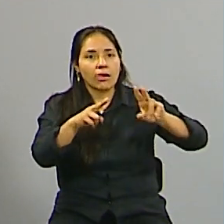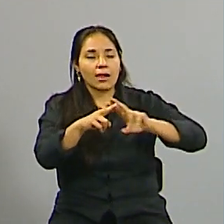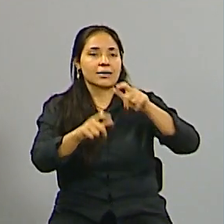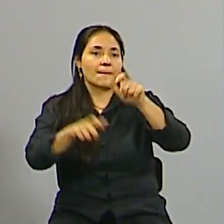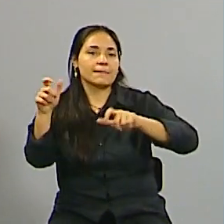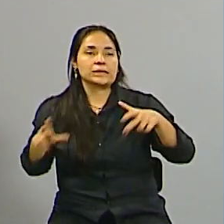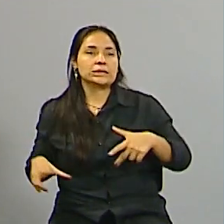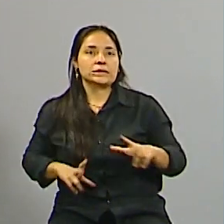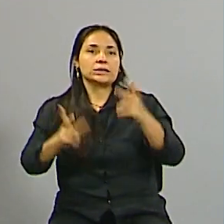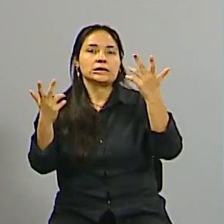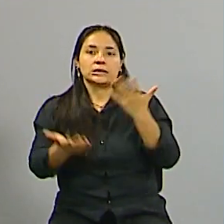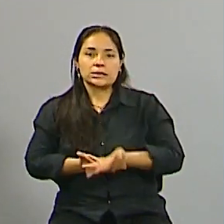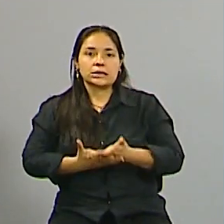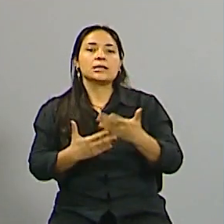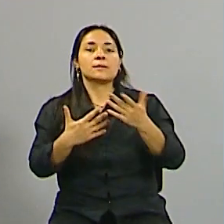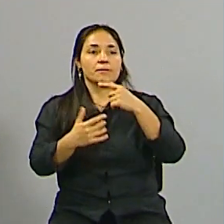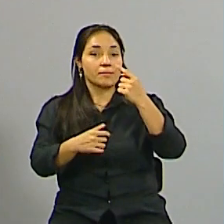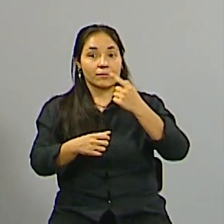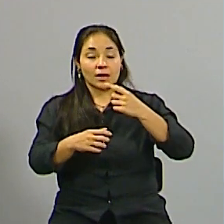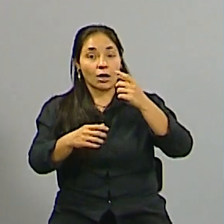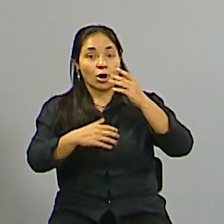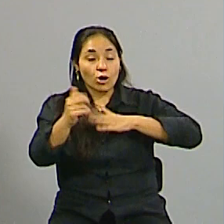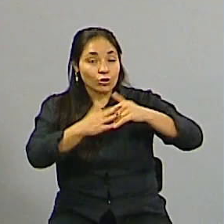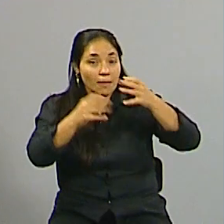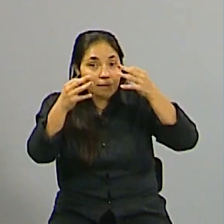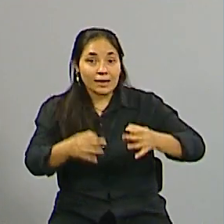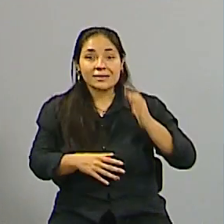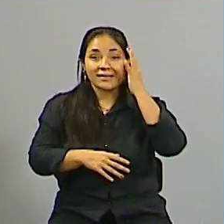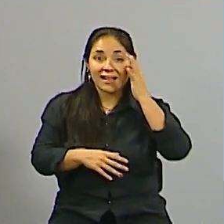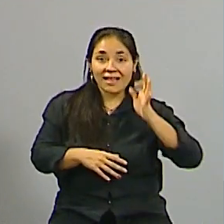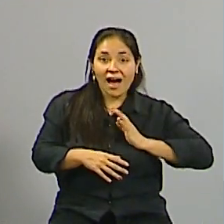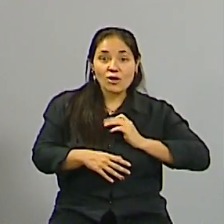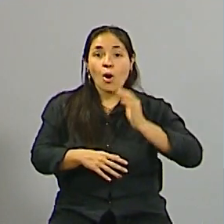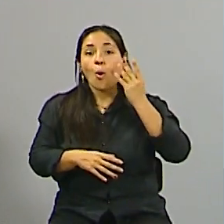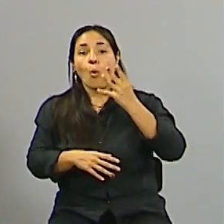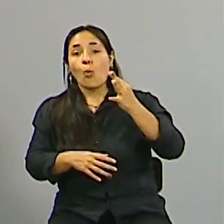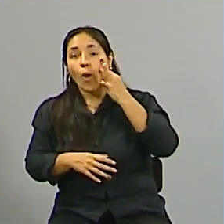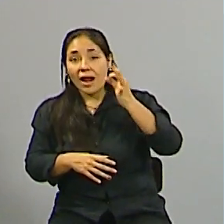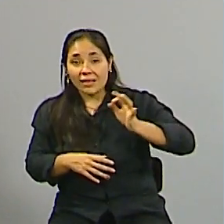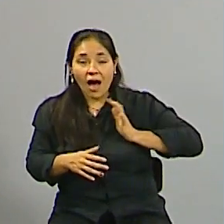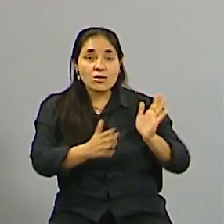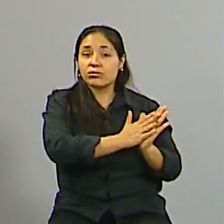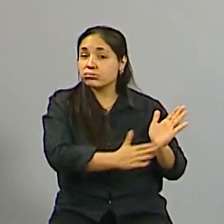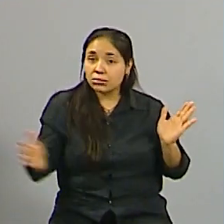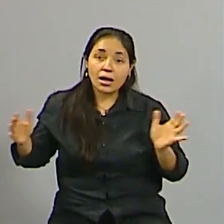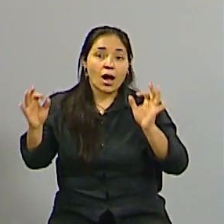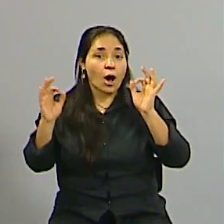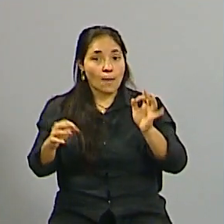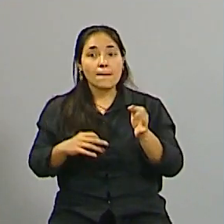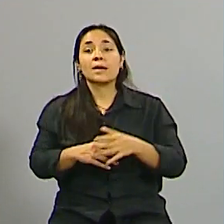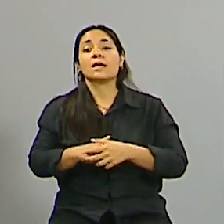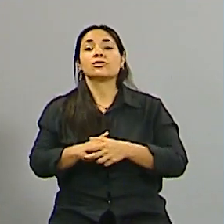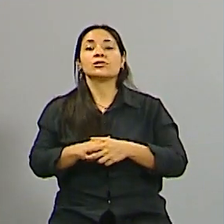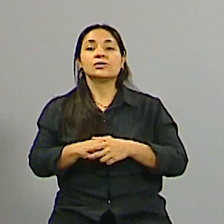mucho, sino hacer una obra bien hecha y que dure los 30, 40 años del Maipú que queremos proyectar en esta plataforma Master Plan que